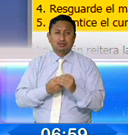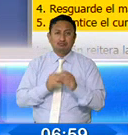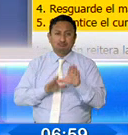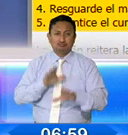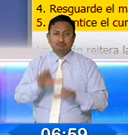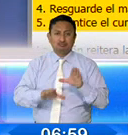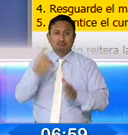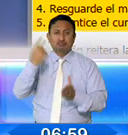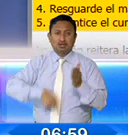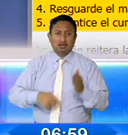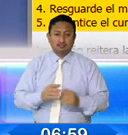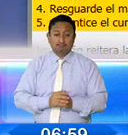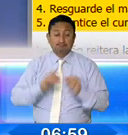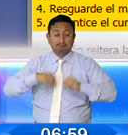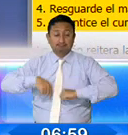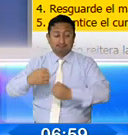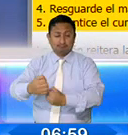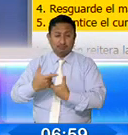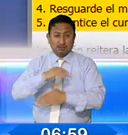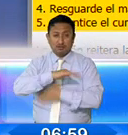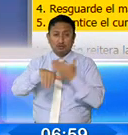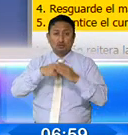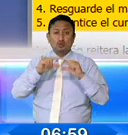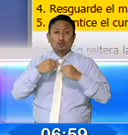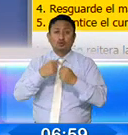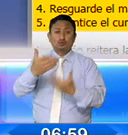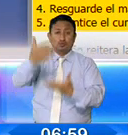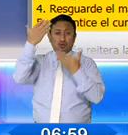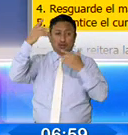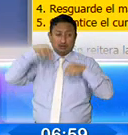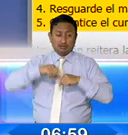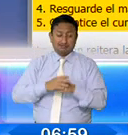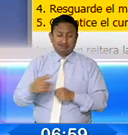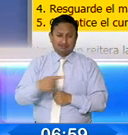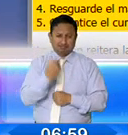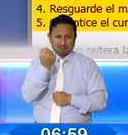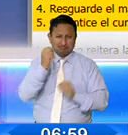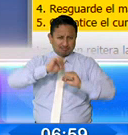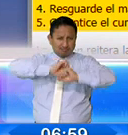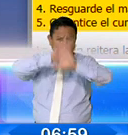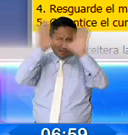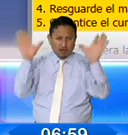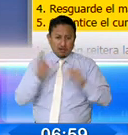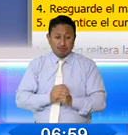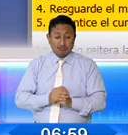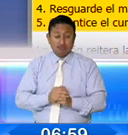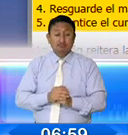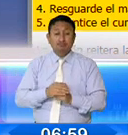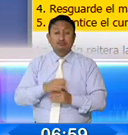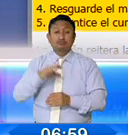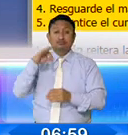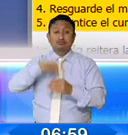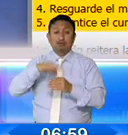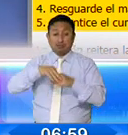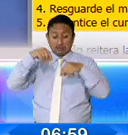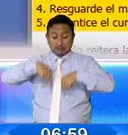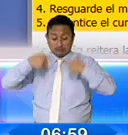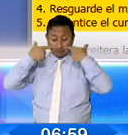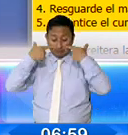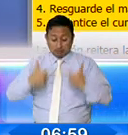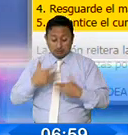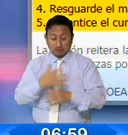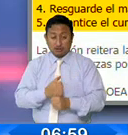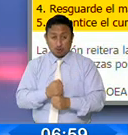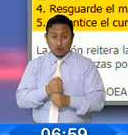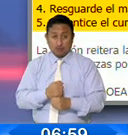y transparencia a todas las fuerzas políticas involucradas en el proceso electoral. Resguarde el material electoral de forma permanente y segura. Y